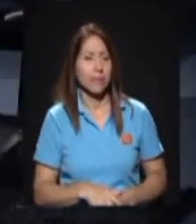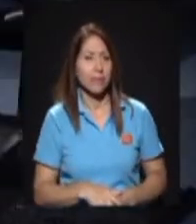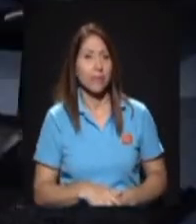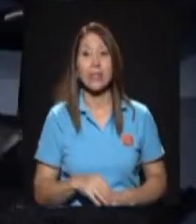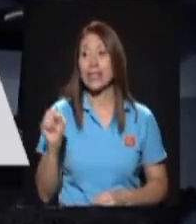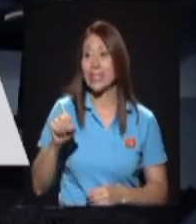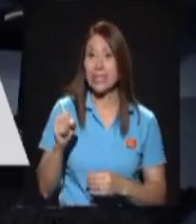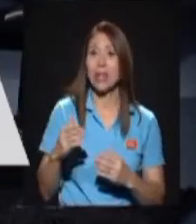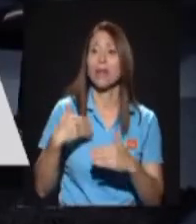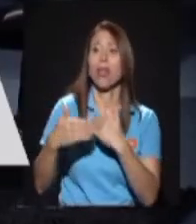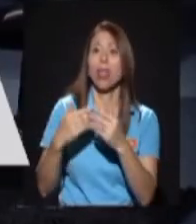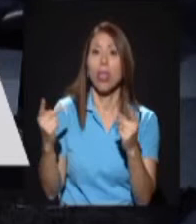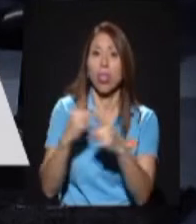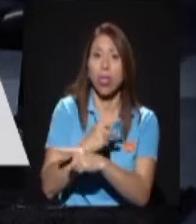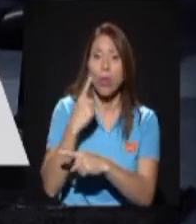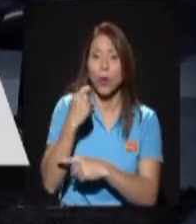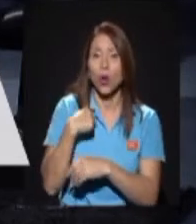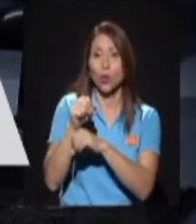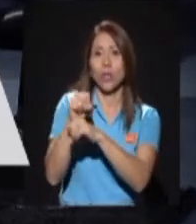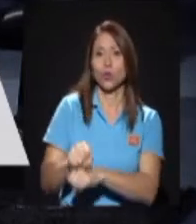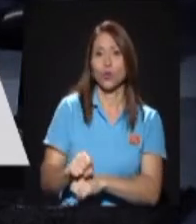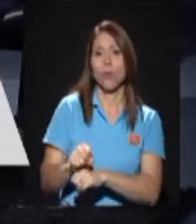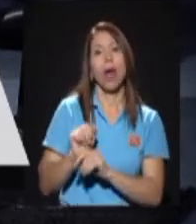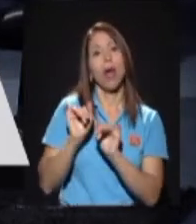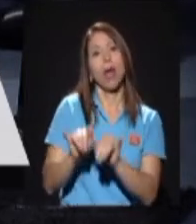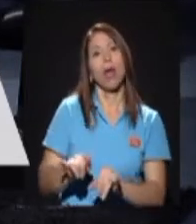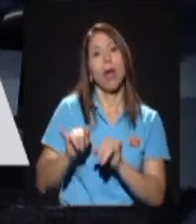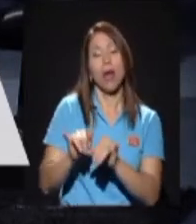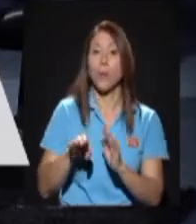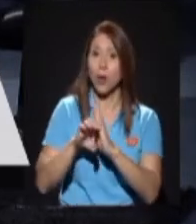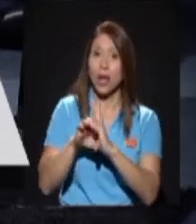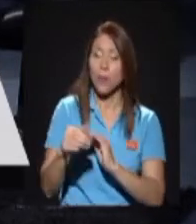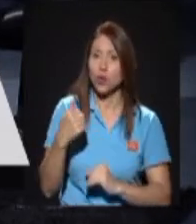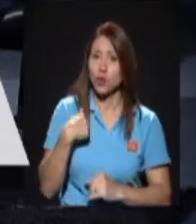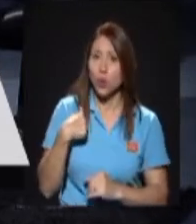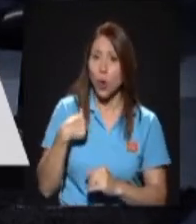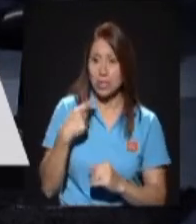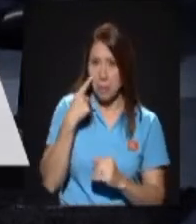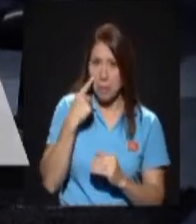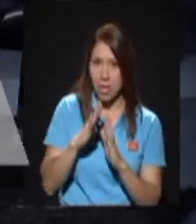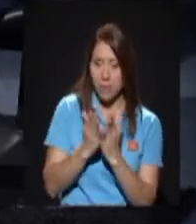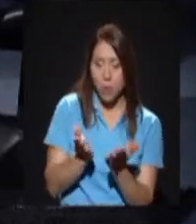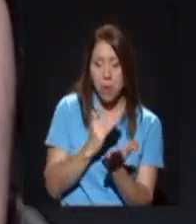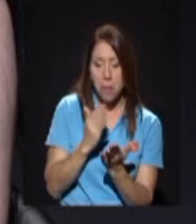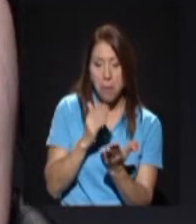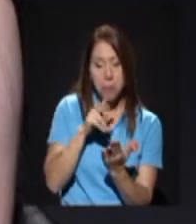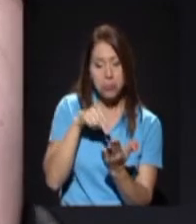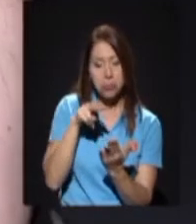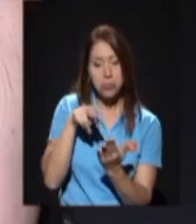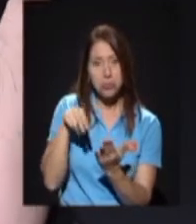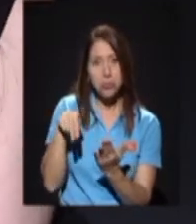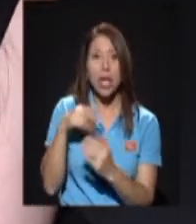Y agravándose, porque uno se acostumbra a vivir con ellas. Por ejemplo, estaba revisando el libro, ¿verdad? Y entonces, en